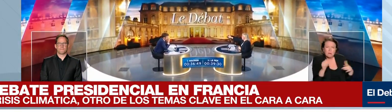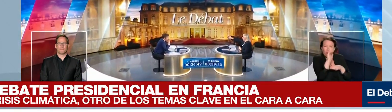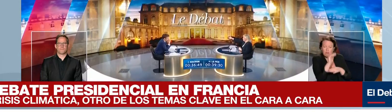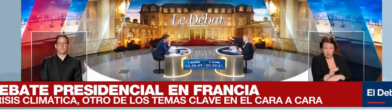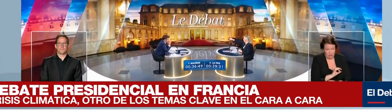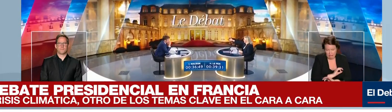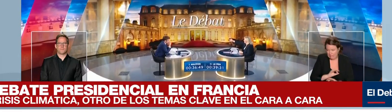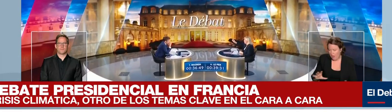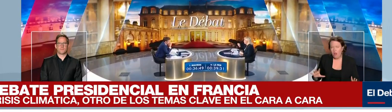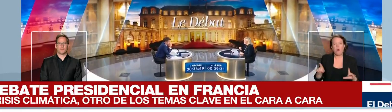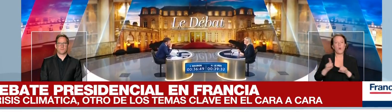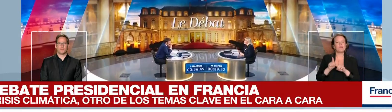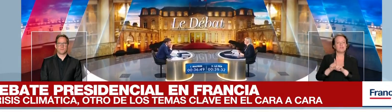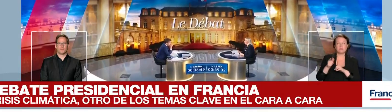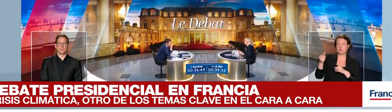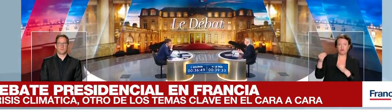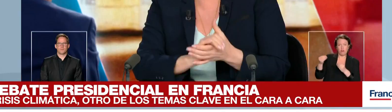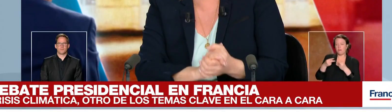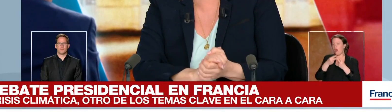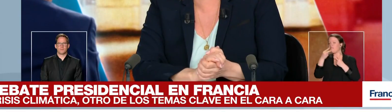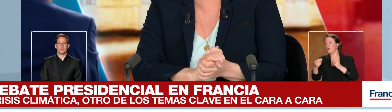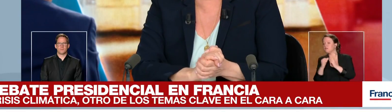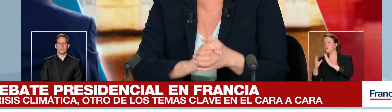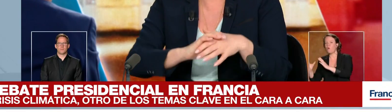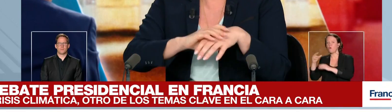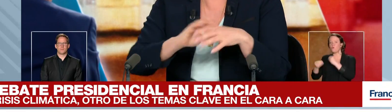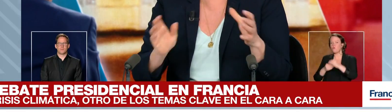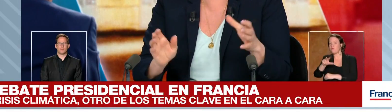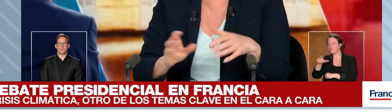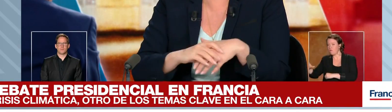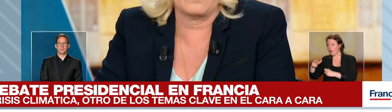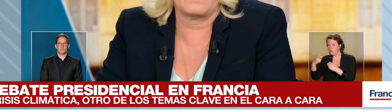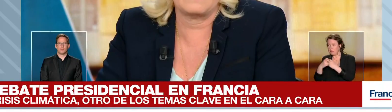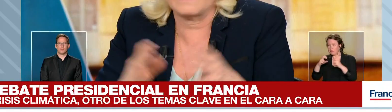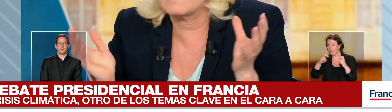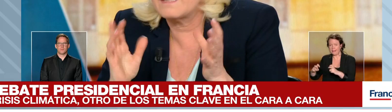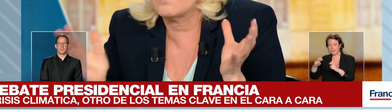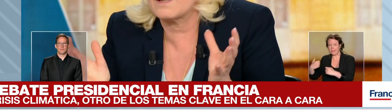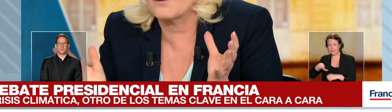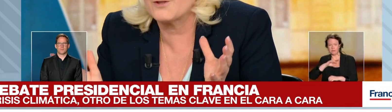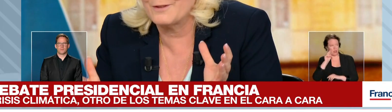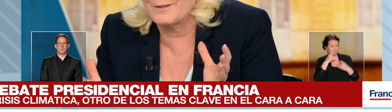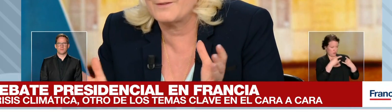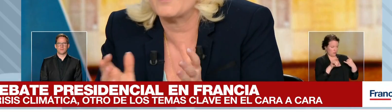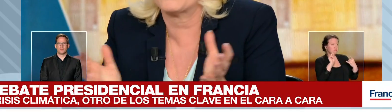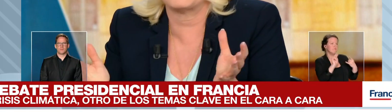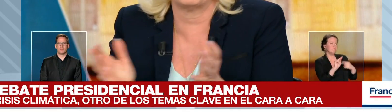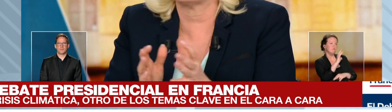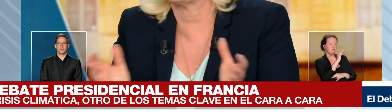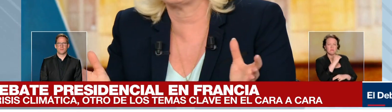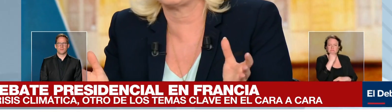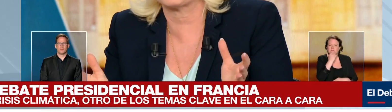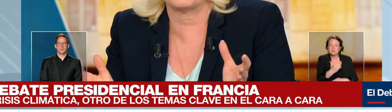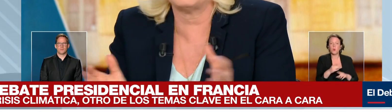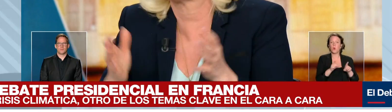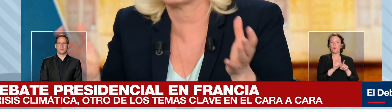la biodiversidad, es una decisión que hace bajar el precio de los bienes inmobiliarios que están cerca de esos parques